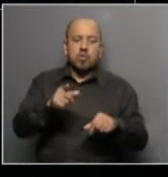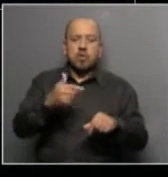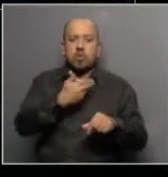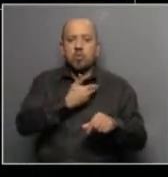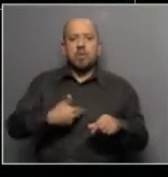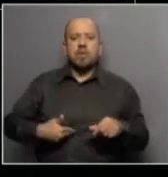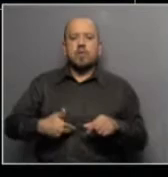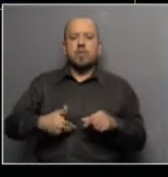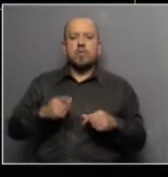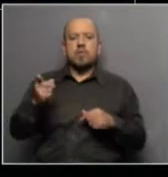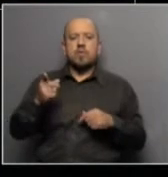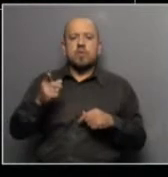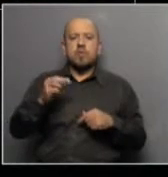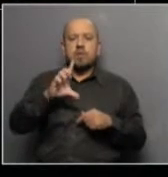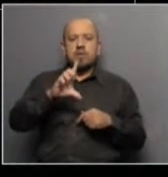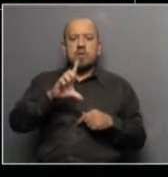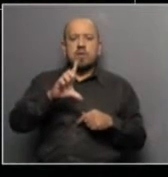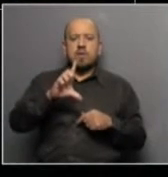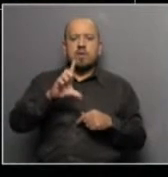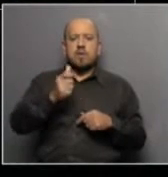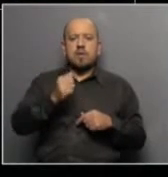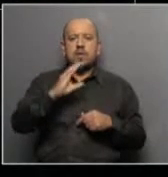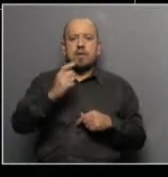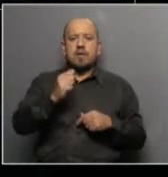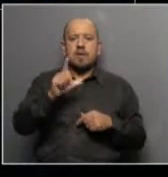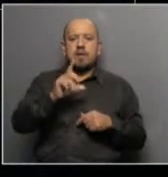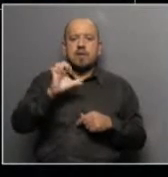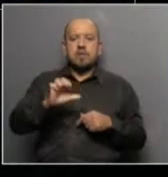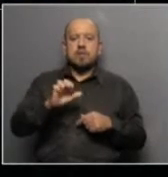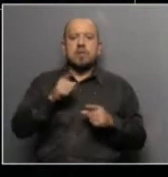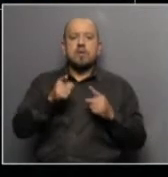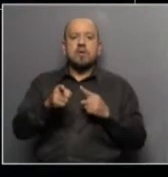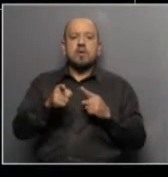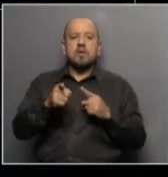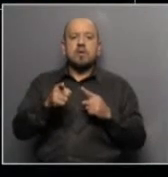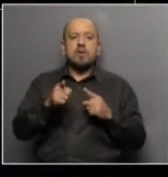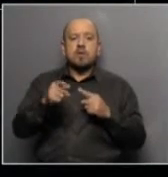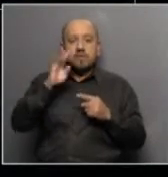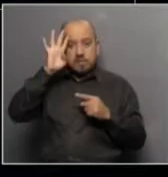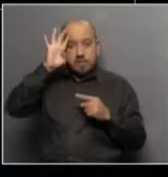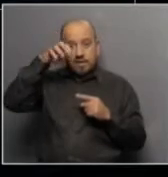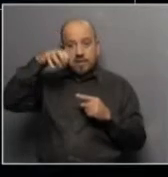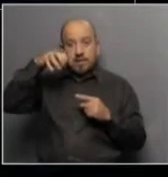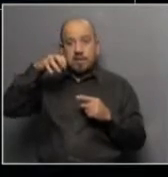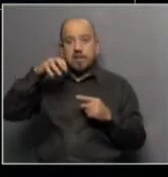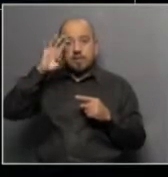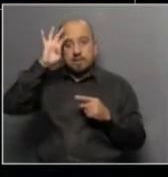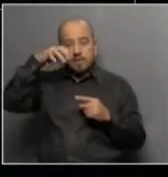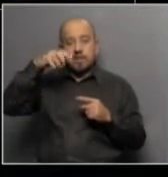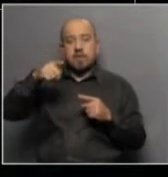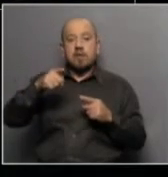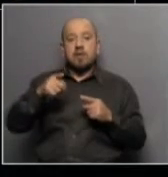de la calle, mira qué casualidad. Nos quisieron, y de Sanguinetti, mira, se iba a Sanguinetti y llegaba a la